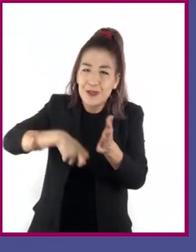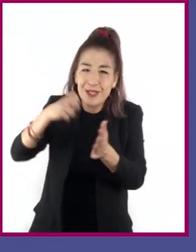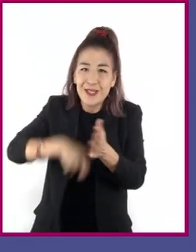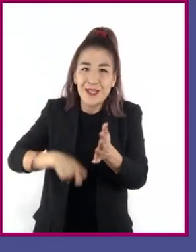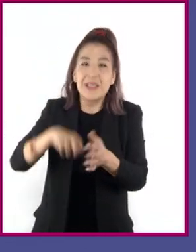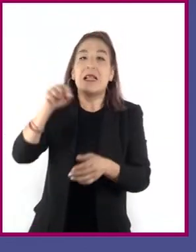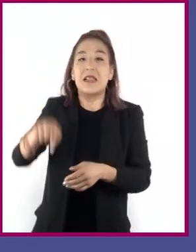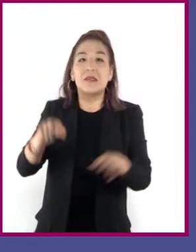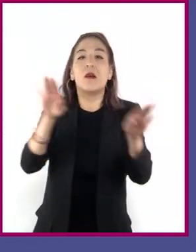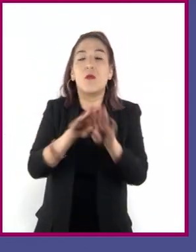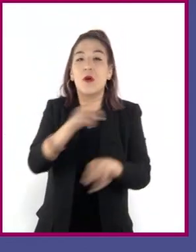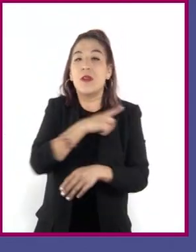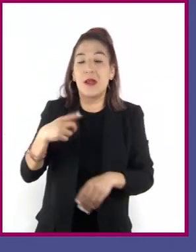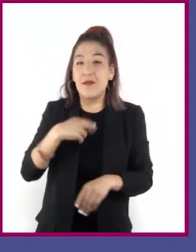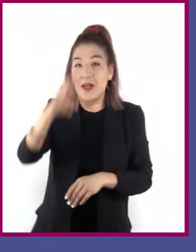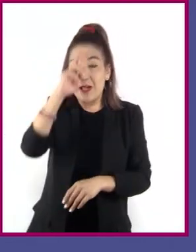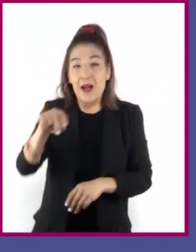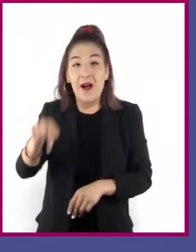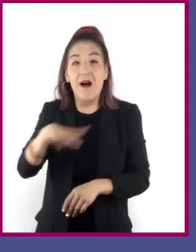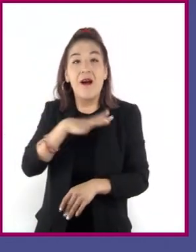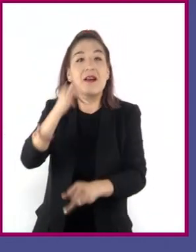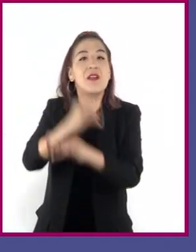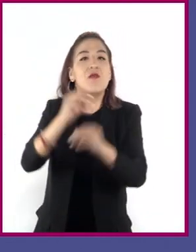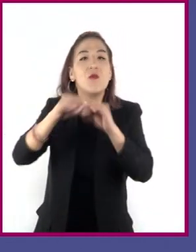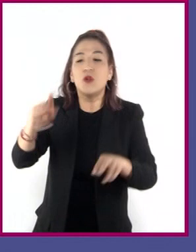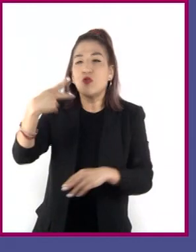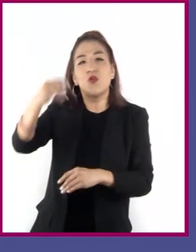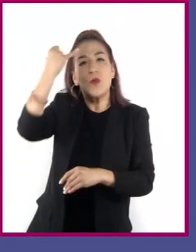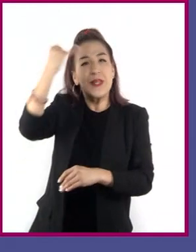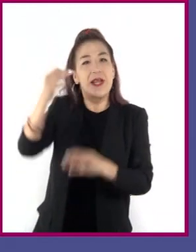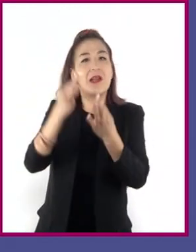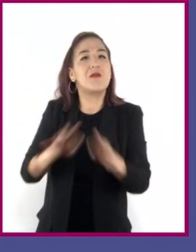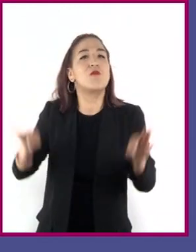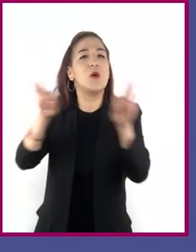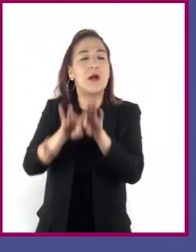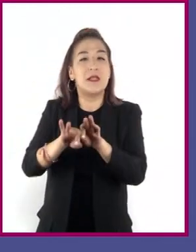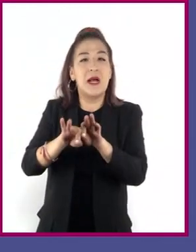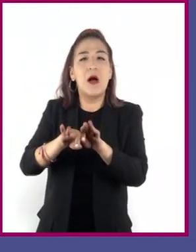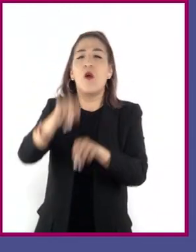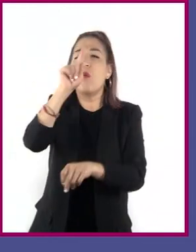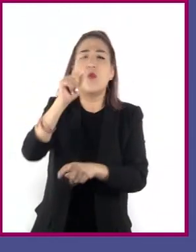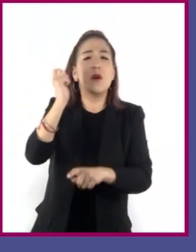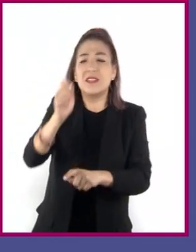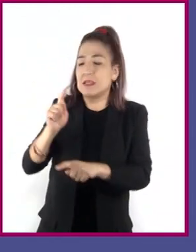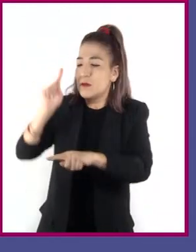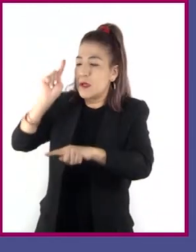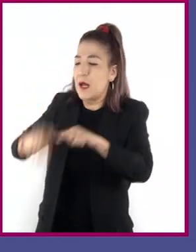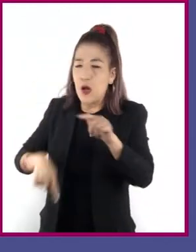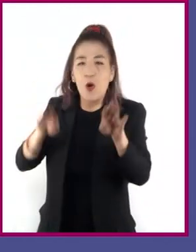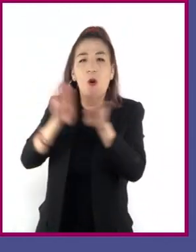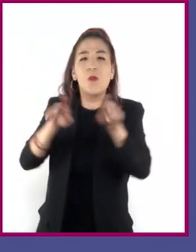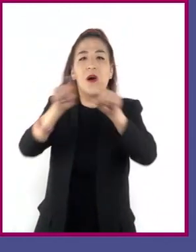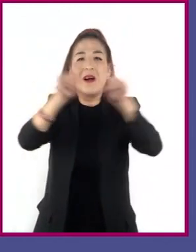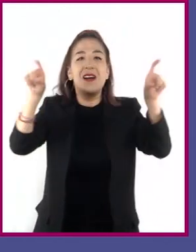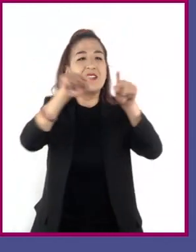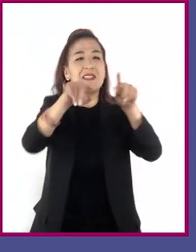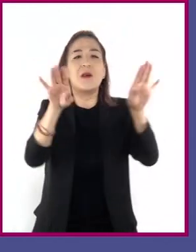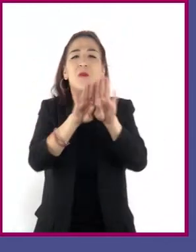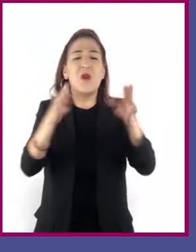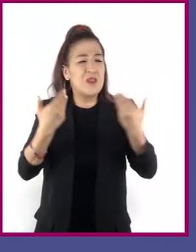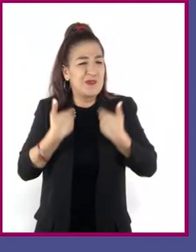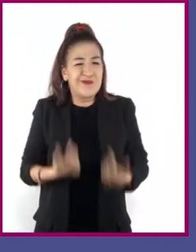respetando siempre el contenido y la idea principal el trabajo modificada a veces un párrafo porque puede ser